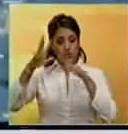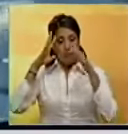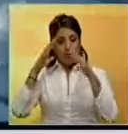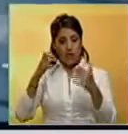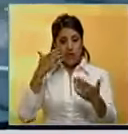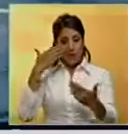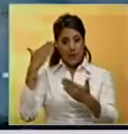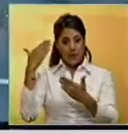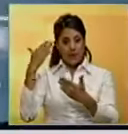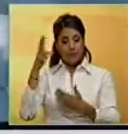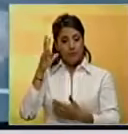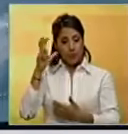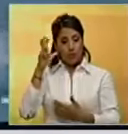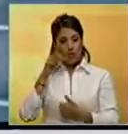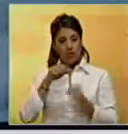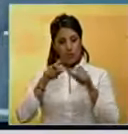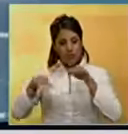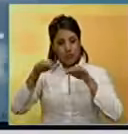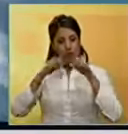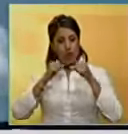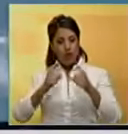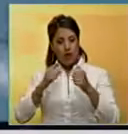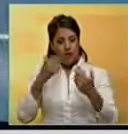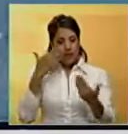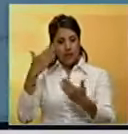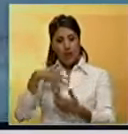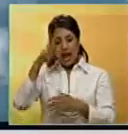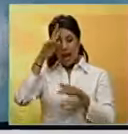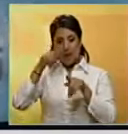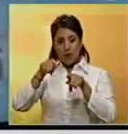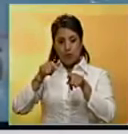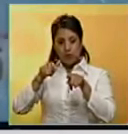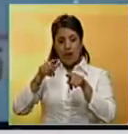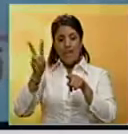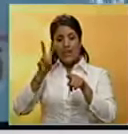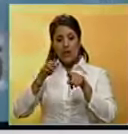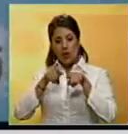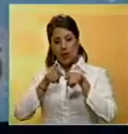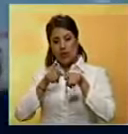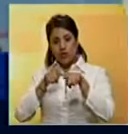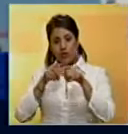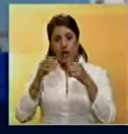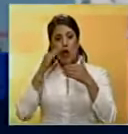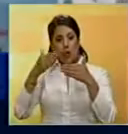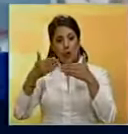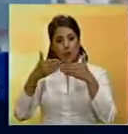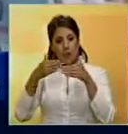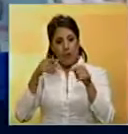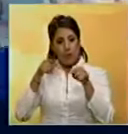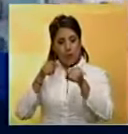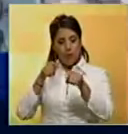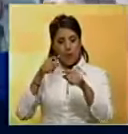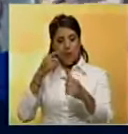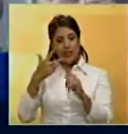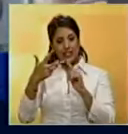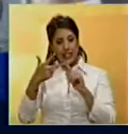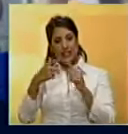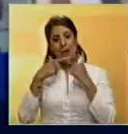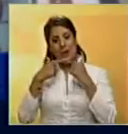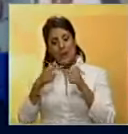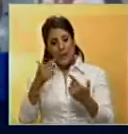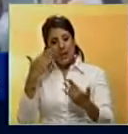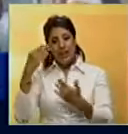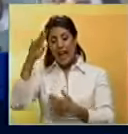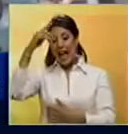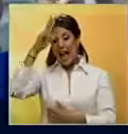está apretando, está llegando hasta el alemán, va de tercero Vidal, Morales cerrando fuerte, Vidal va de tercero, perdió el